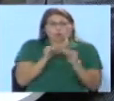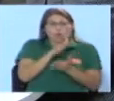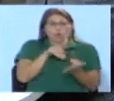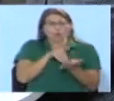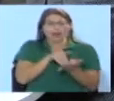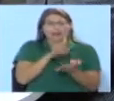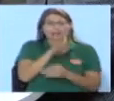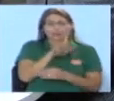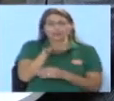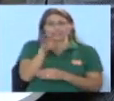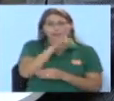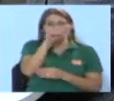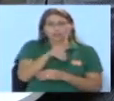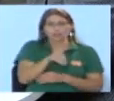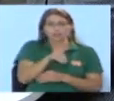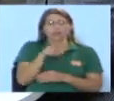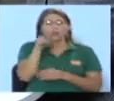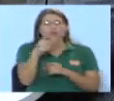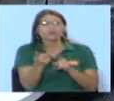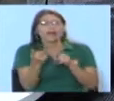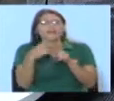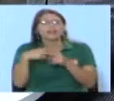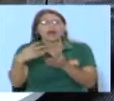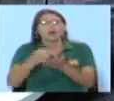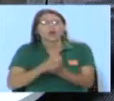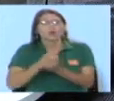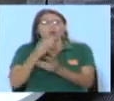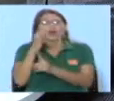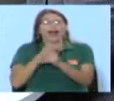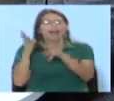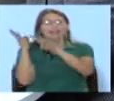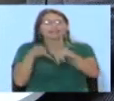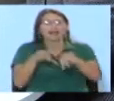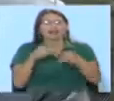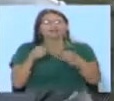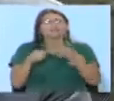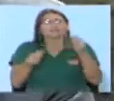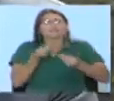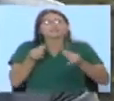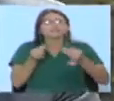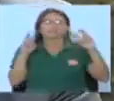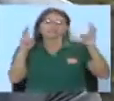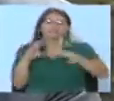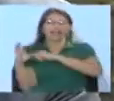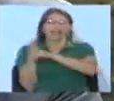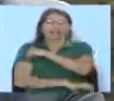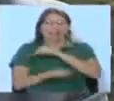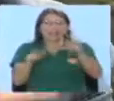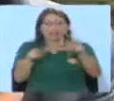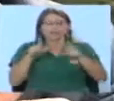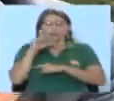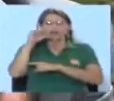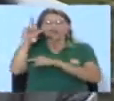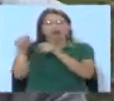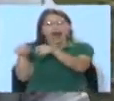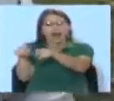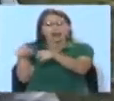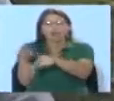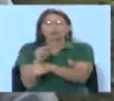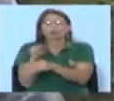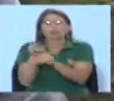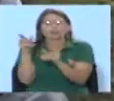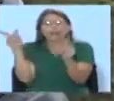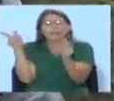cuando usted empieza a aplicar un modelo cobro por descarga, lo que está es castigando a la zona rural que de por sí tiene un menor acceso que la zona urbana, va a generar